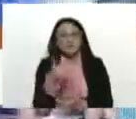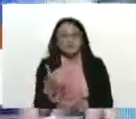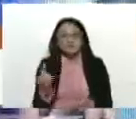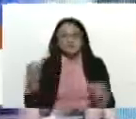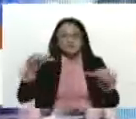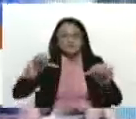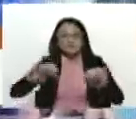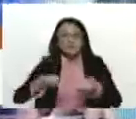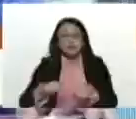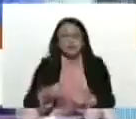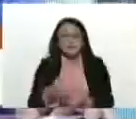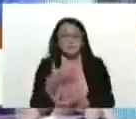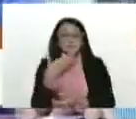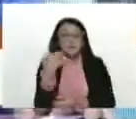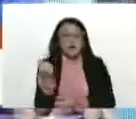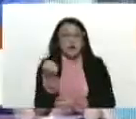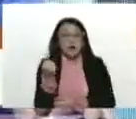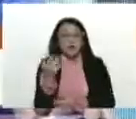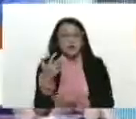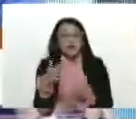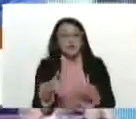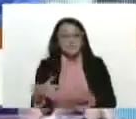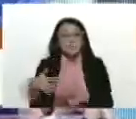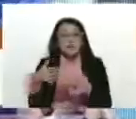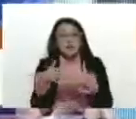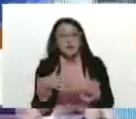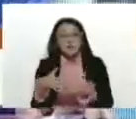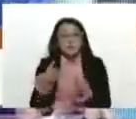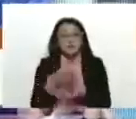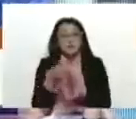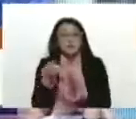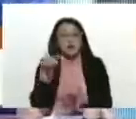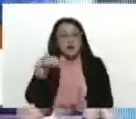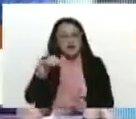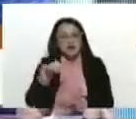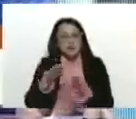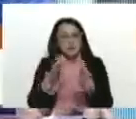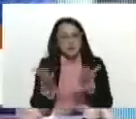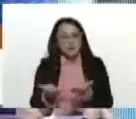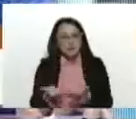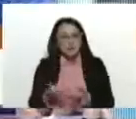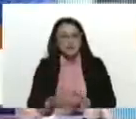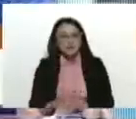derrotas más extraordinarias que se le ha dado el imperialismo en esta parte del mundo